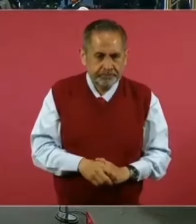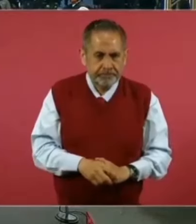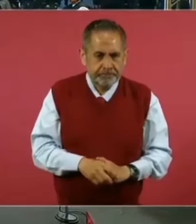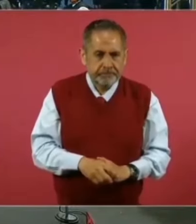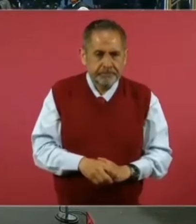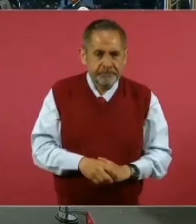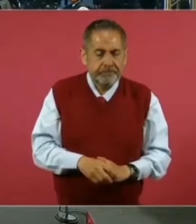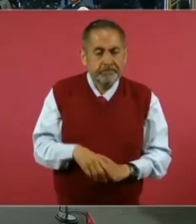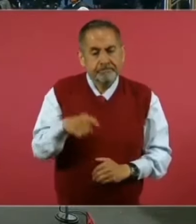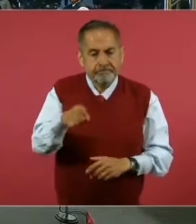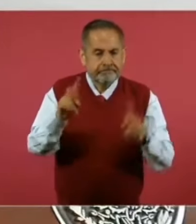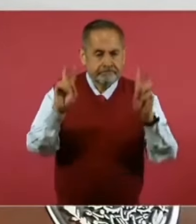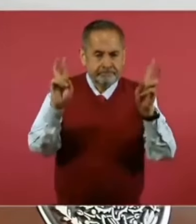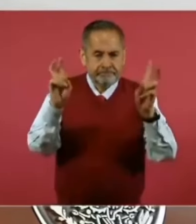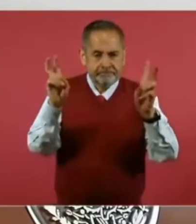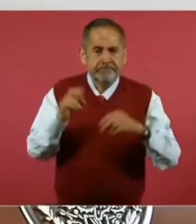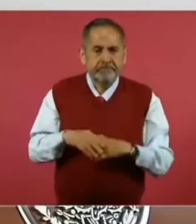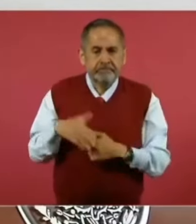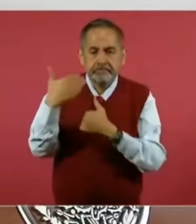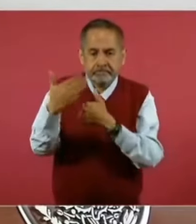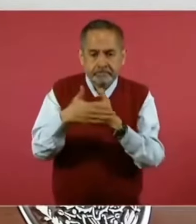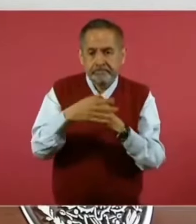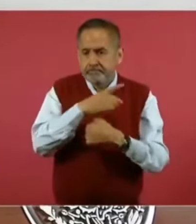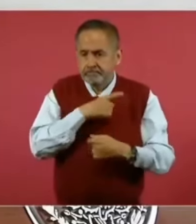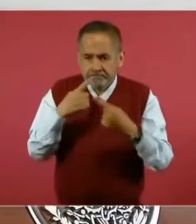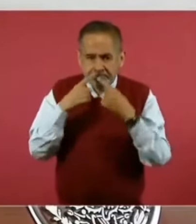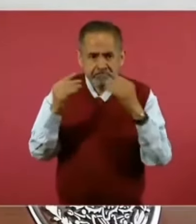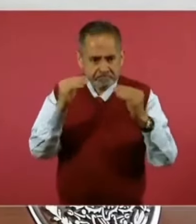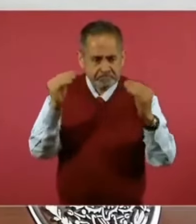que debe de debatirse